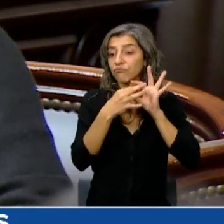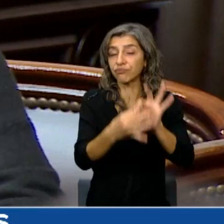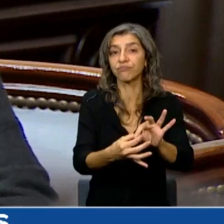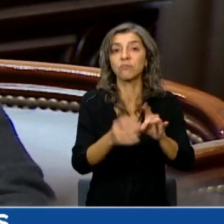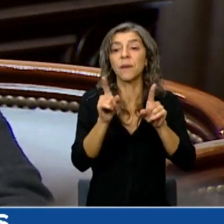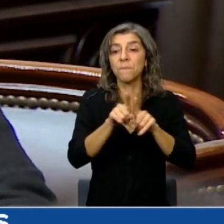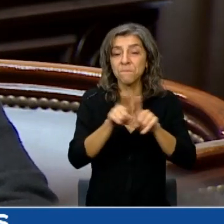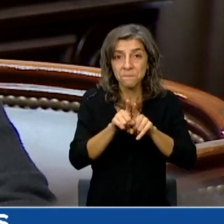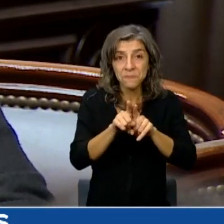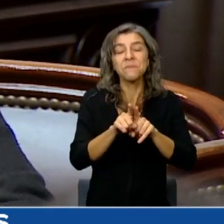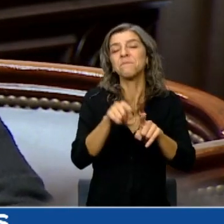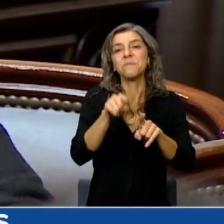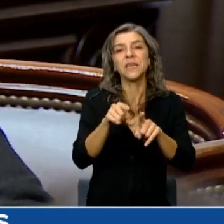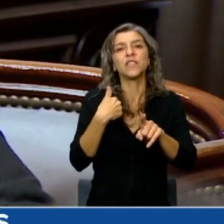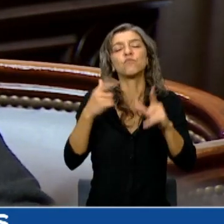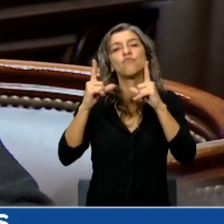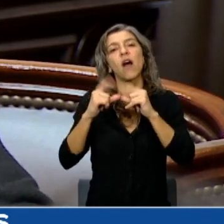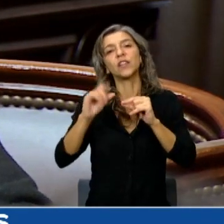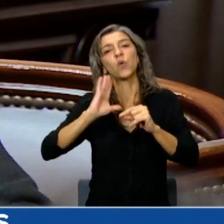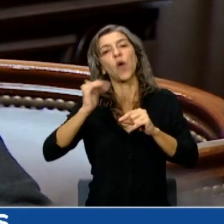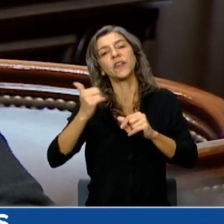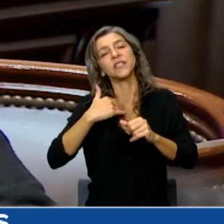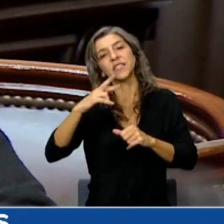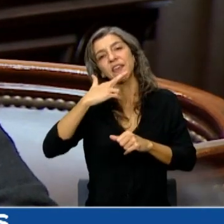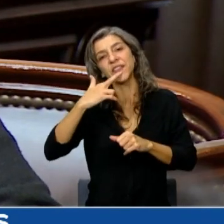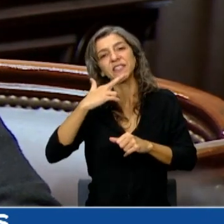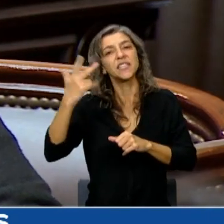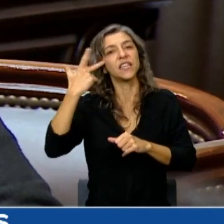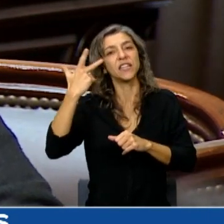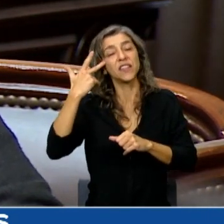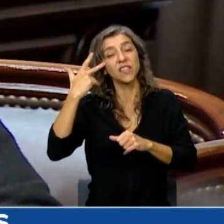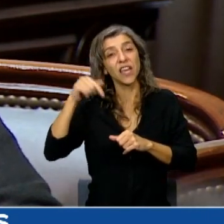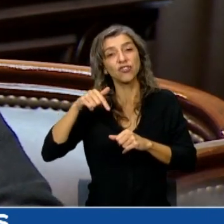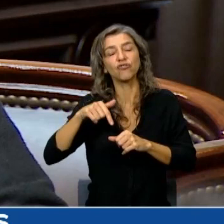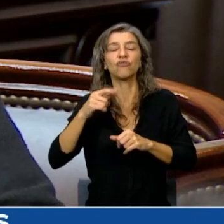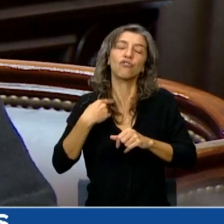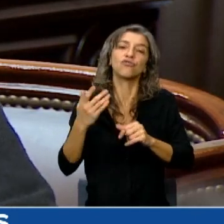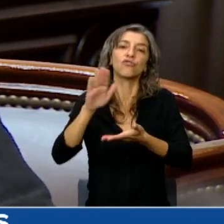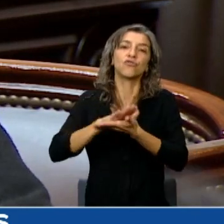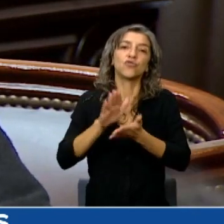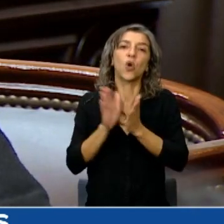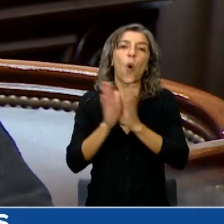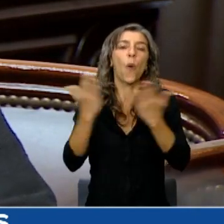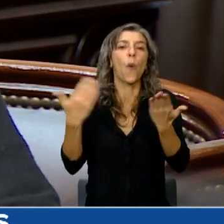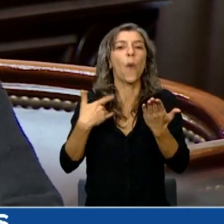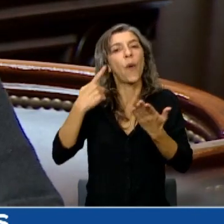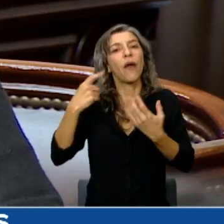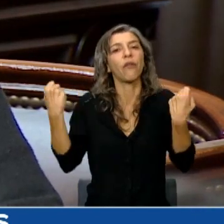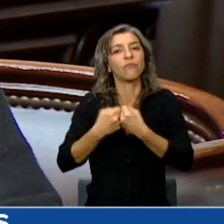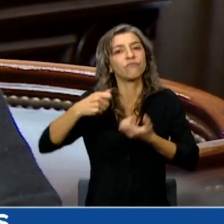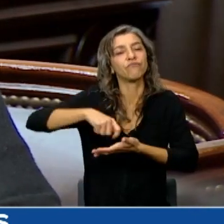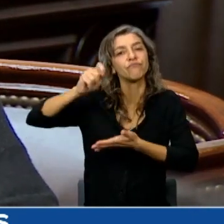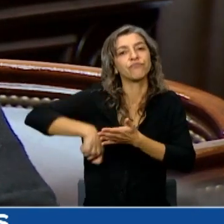encuentran legisladas en el artículo 16, 17 y 18 del Convenio sobre Ciberdelitos del